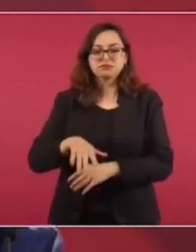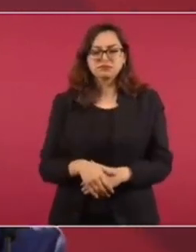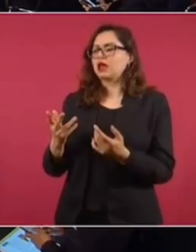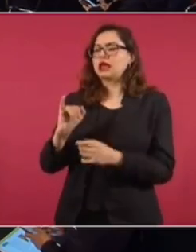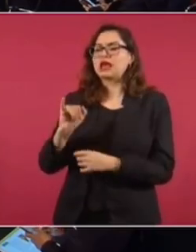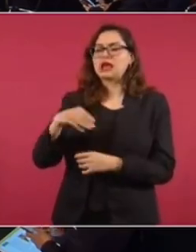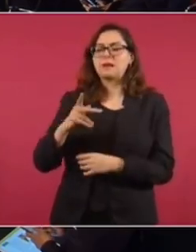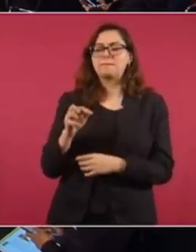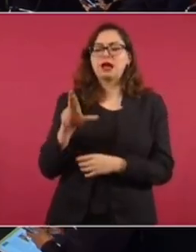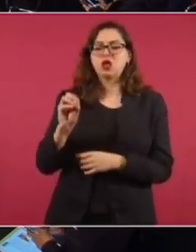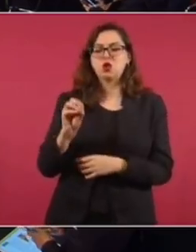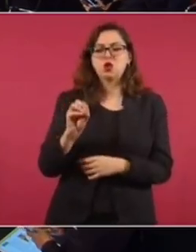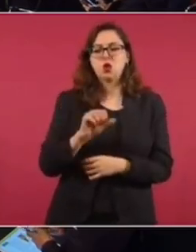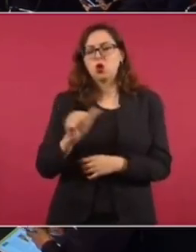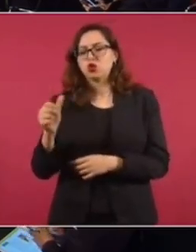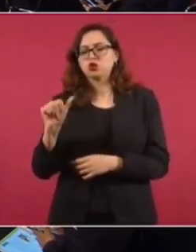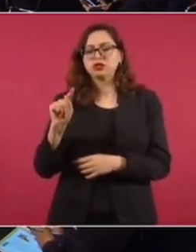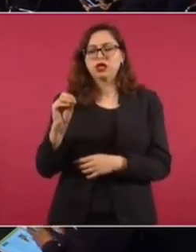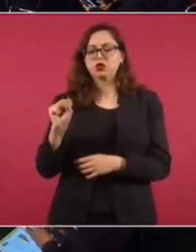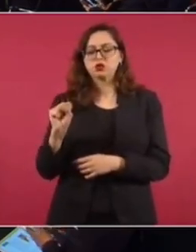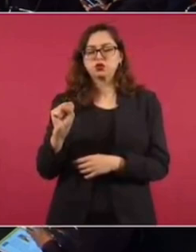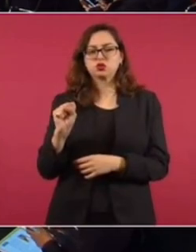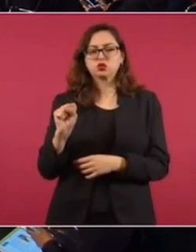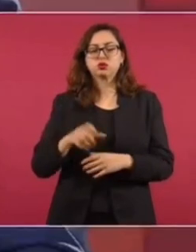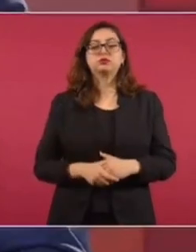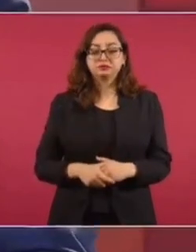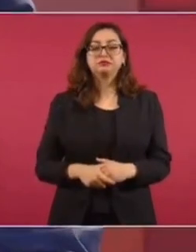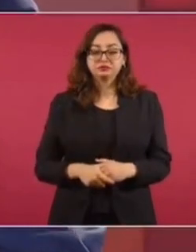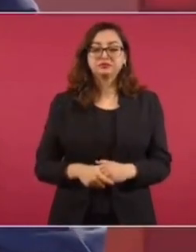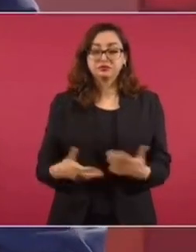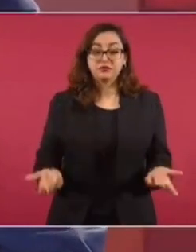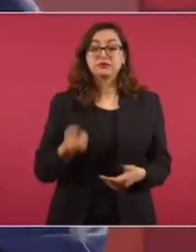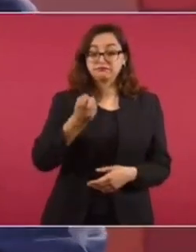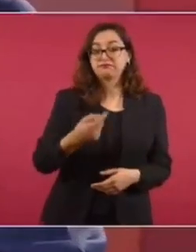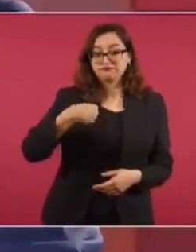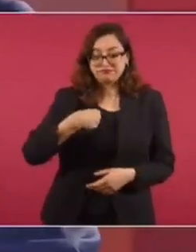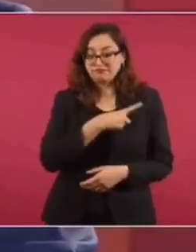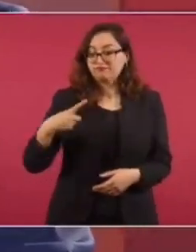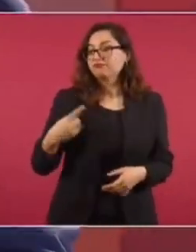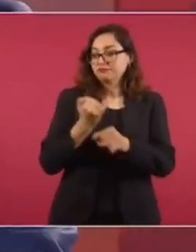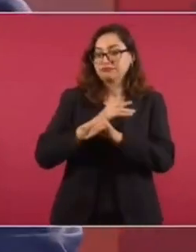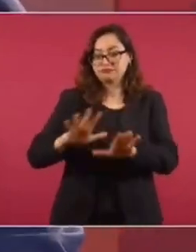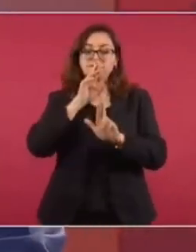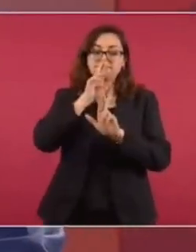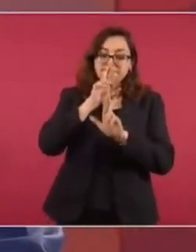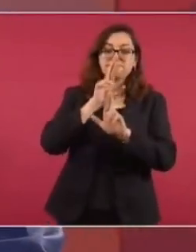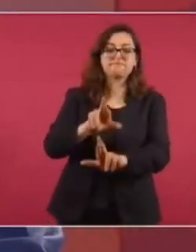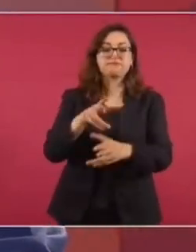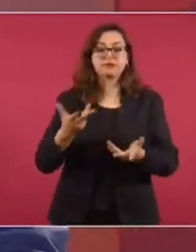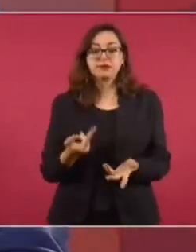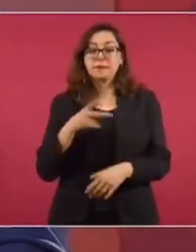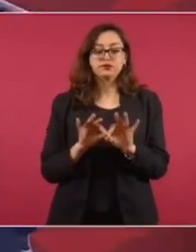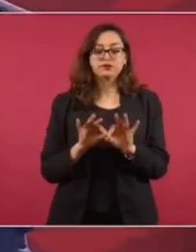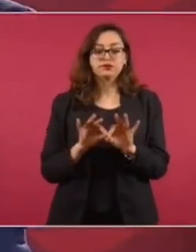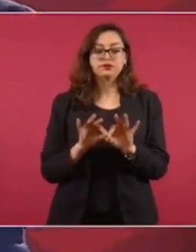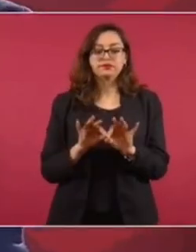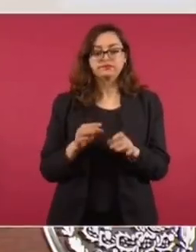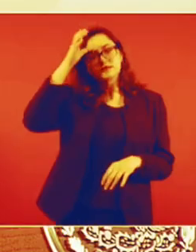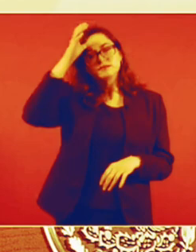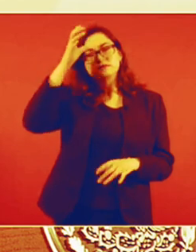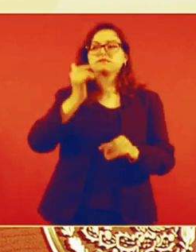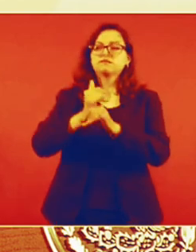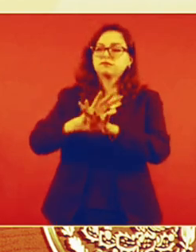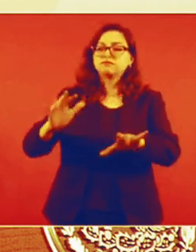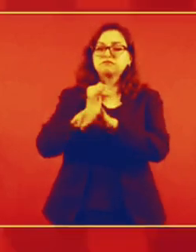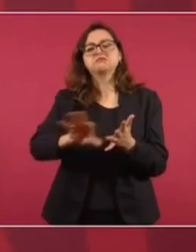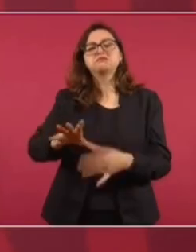libro? Imperio de los otros datos. Los otros datos. El imperio de los otros datos. Sí, dar a conocer los otros Luis datos. Estrada. Replicar, pero sobre todo, hacer conciencia.